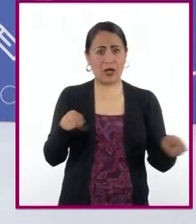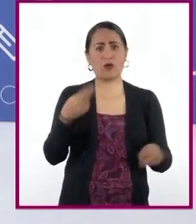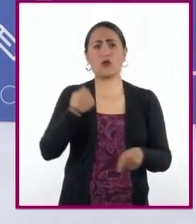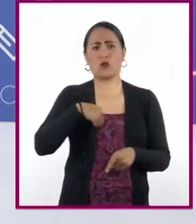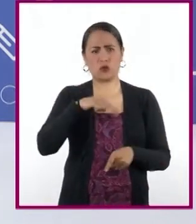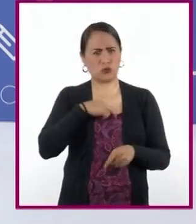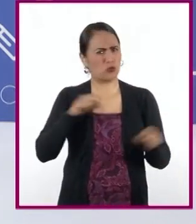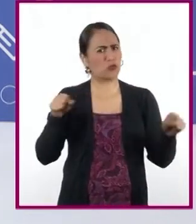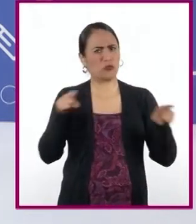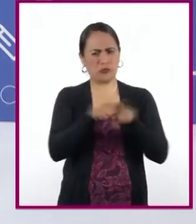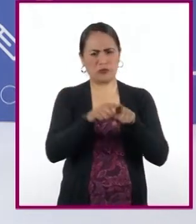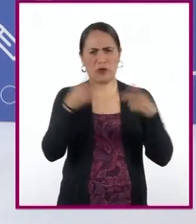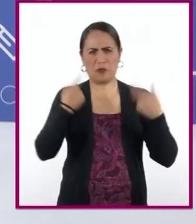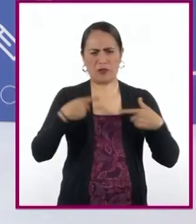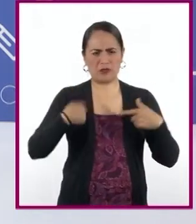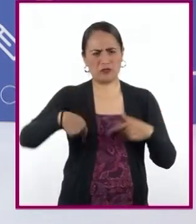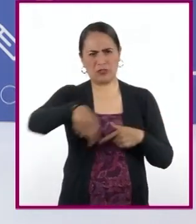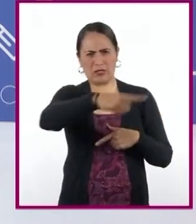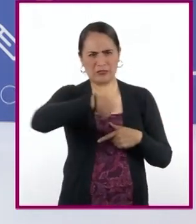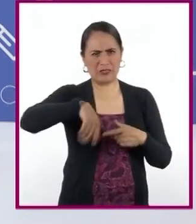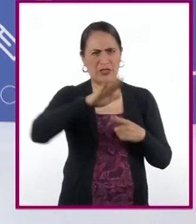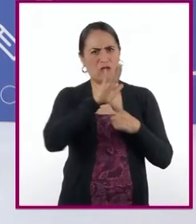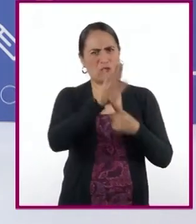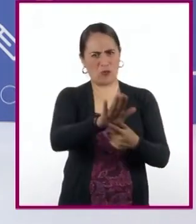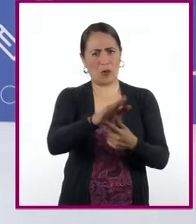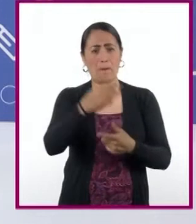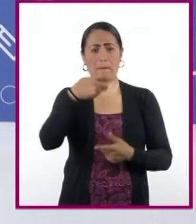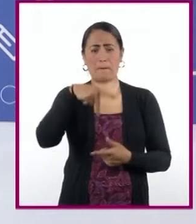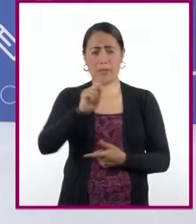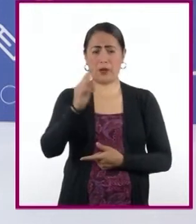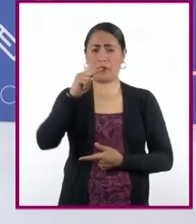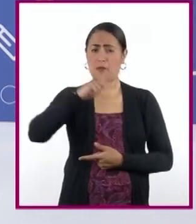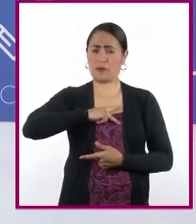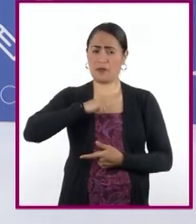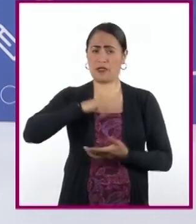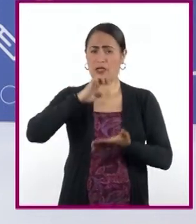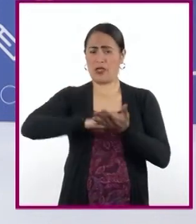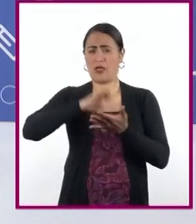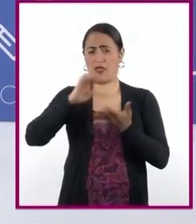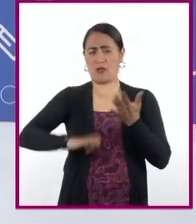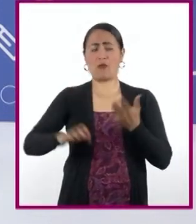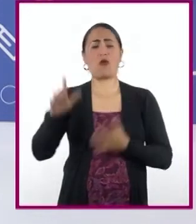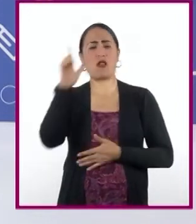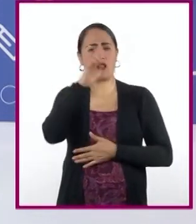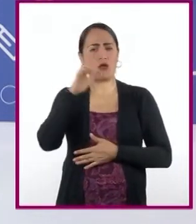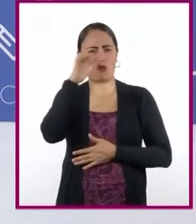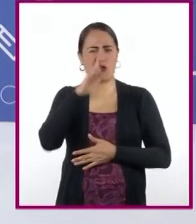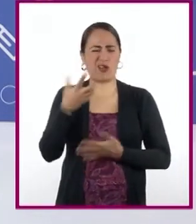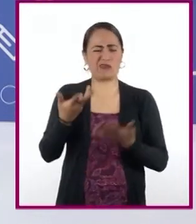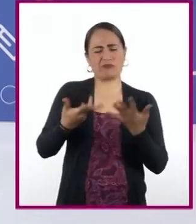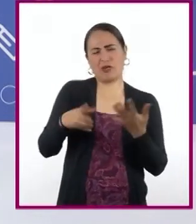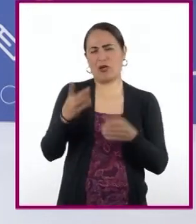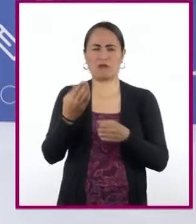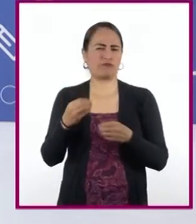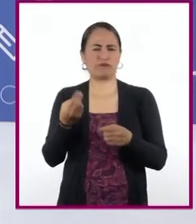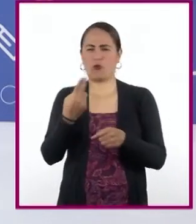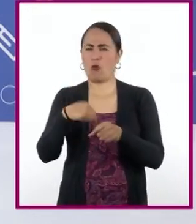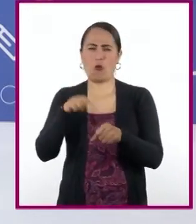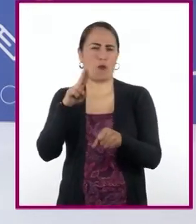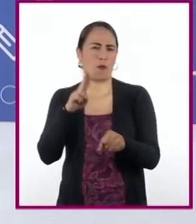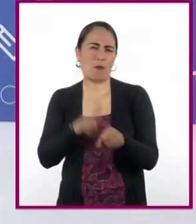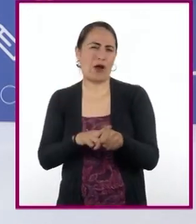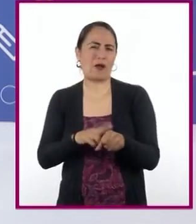dirigiendo al mismo público, pero el ejemplo que yo escribí es un lenguaje más informal. Eso genera cierto tipo